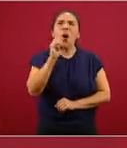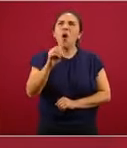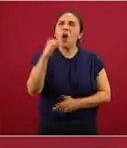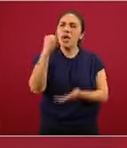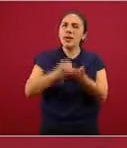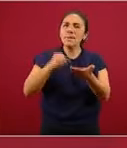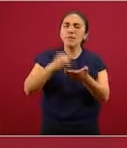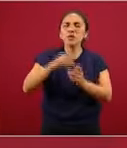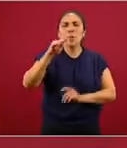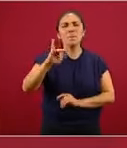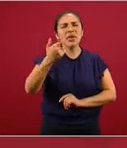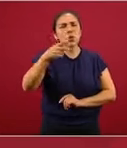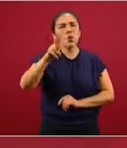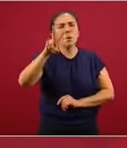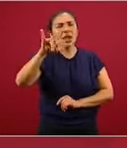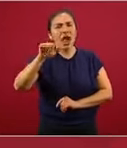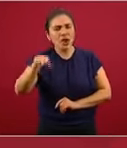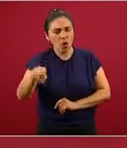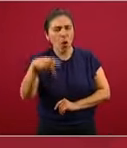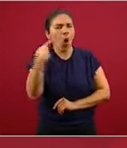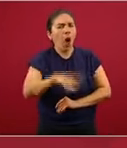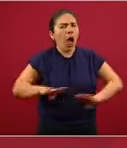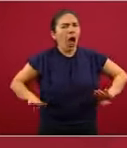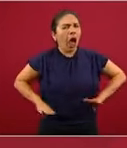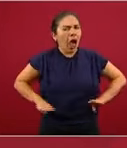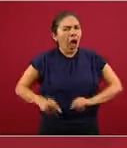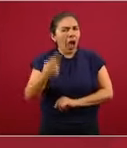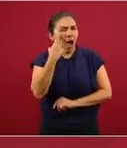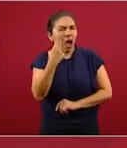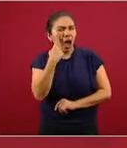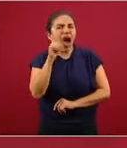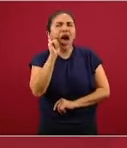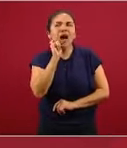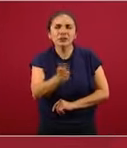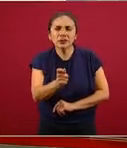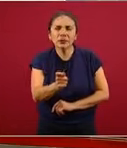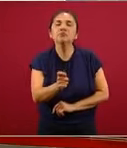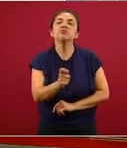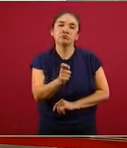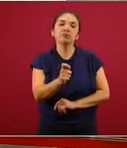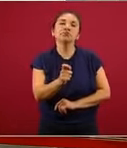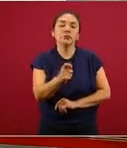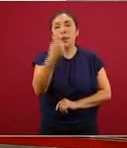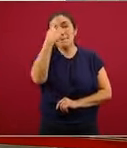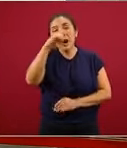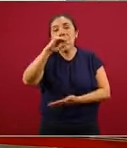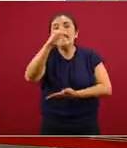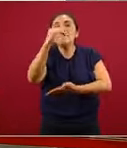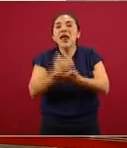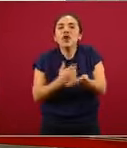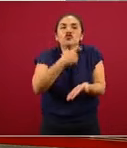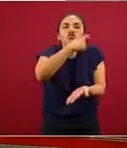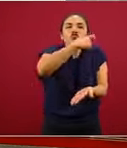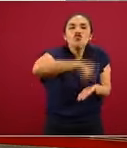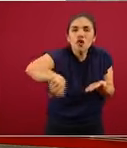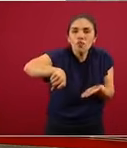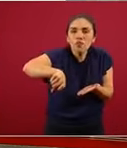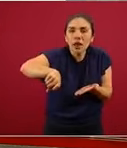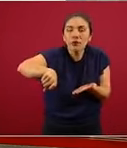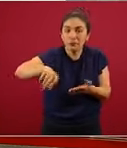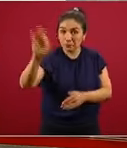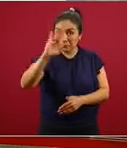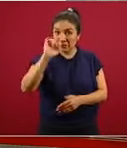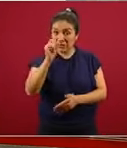impuestos piguvianos, tienen una característica que es disuadir el consumo. Cuando se trata de